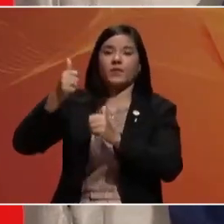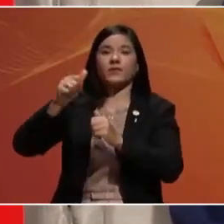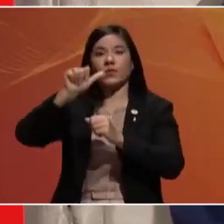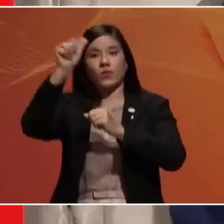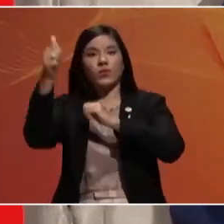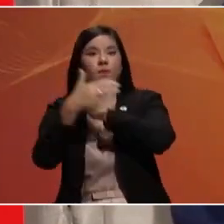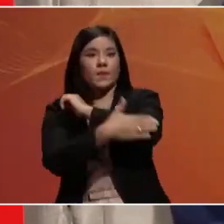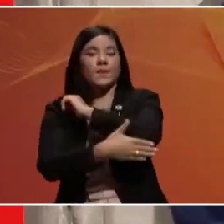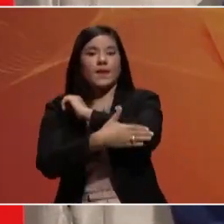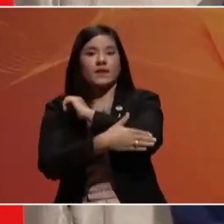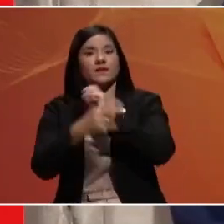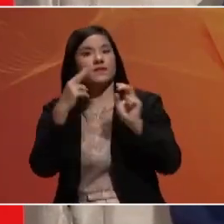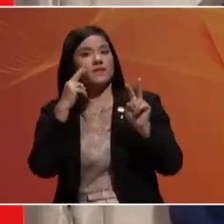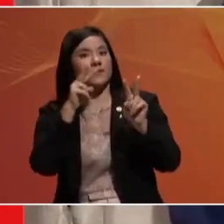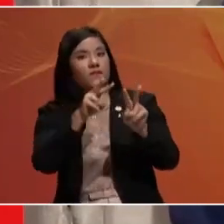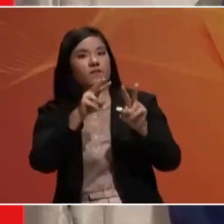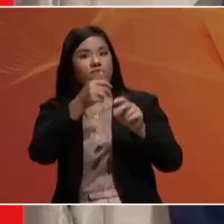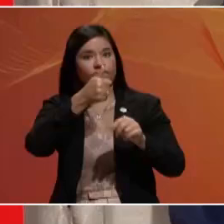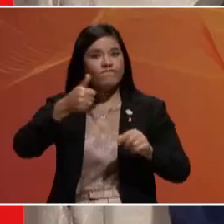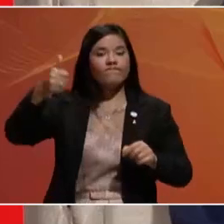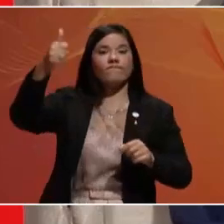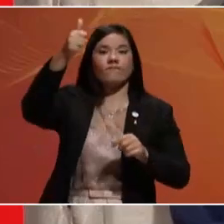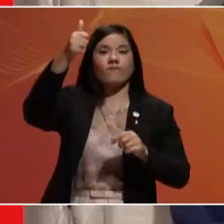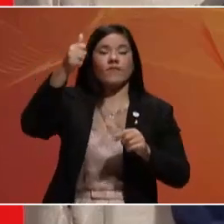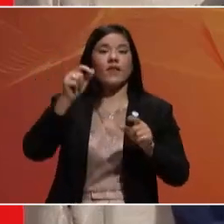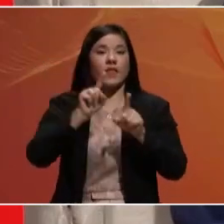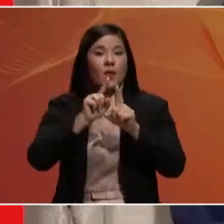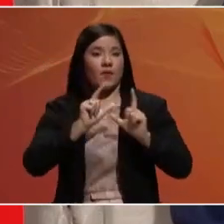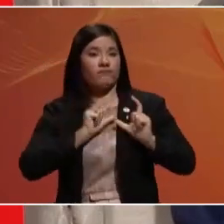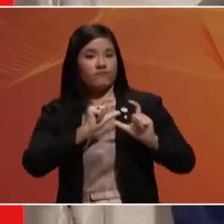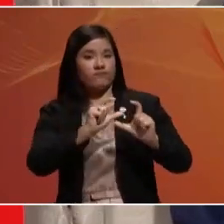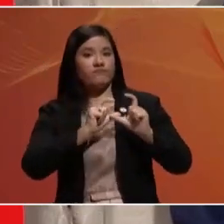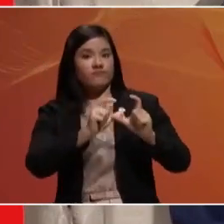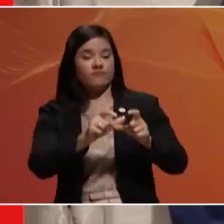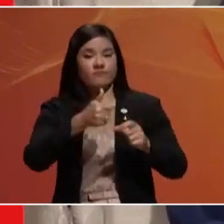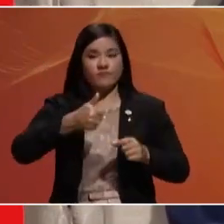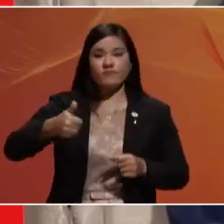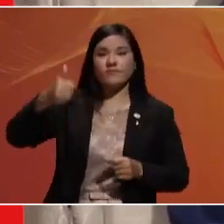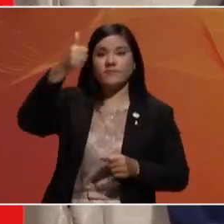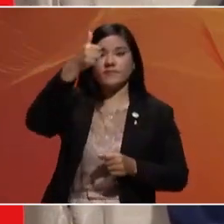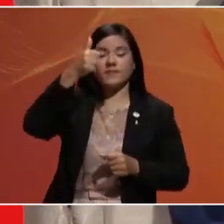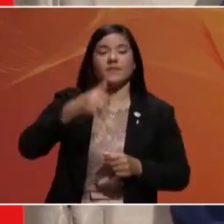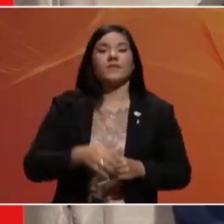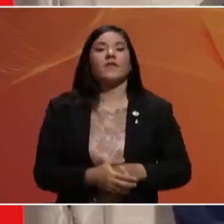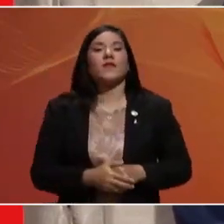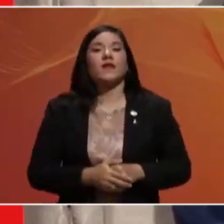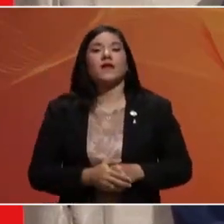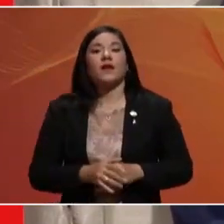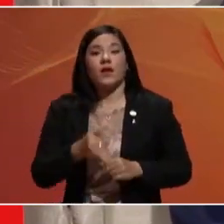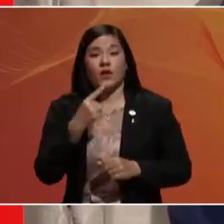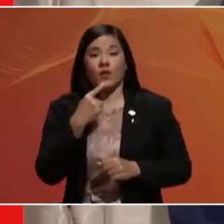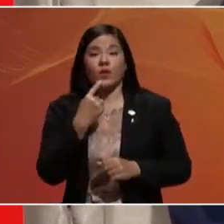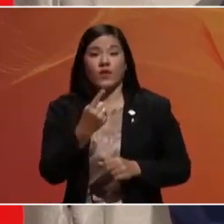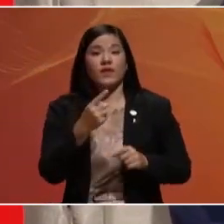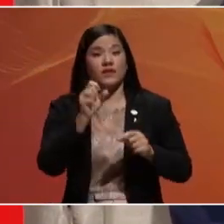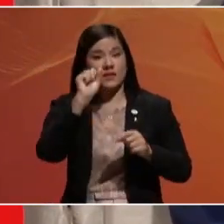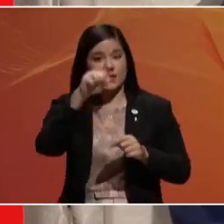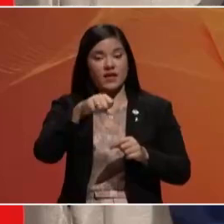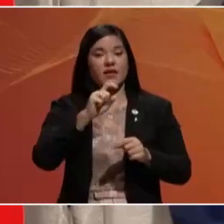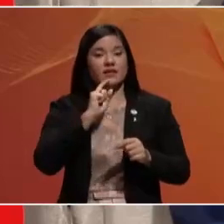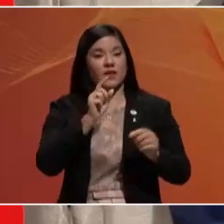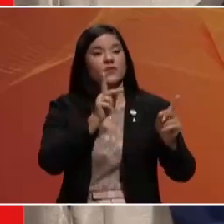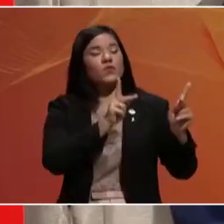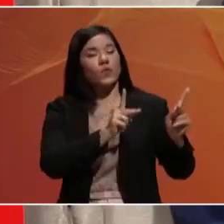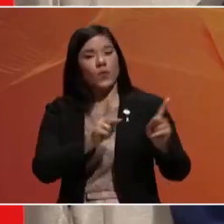han sido reconocidas, otras medallas de bronce y otras medallas de oro. Eso nos dice que sí, que estamos cumpliendo con